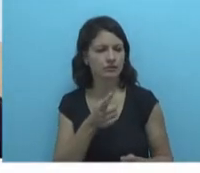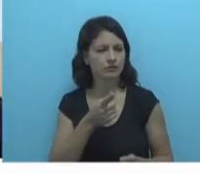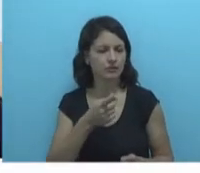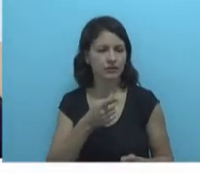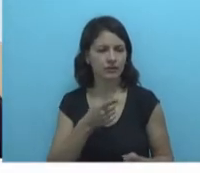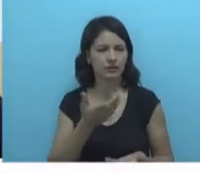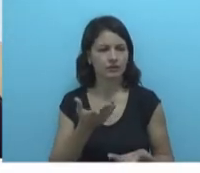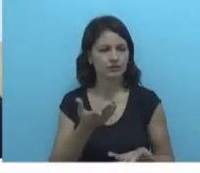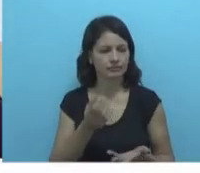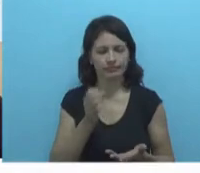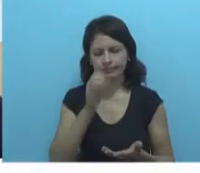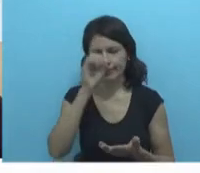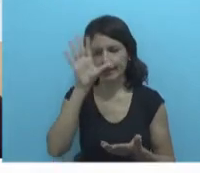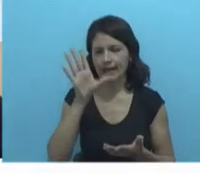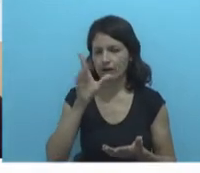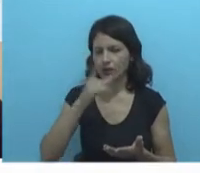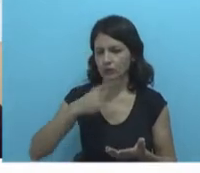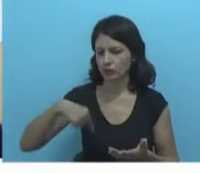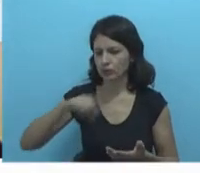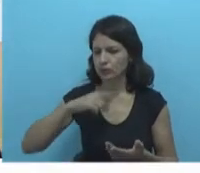contra de esta medida.